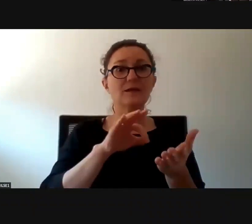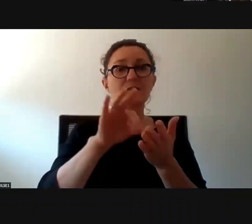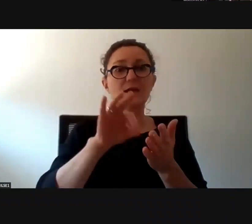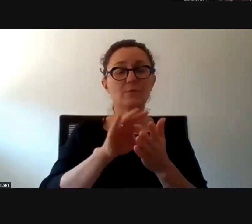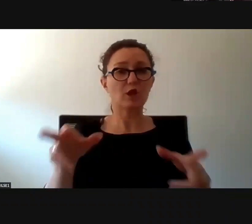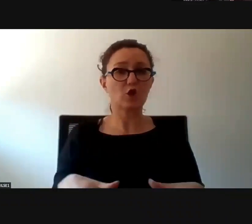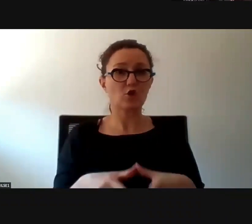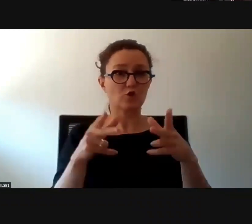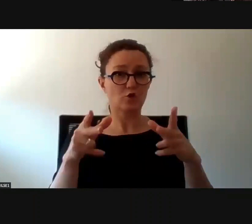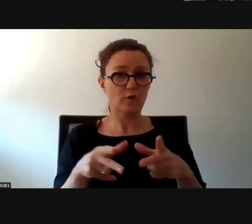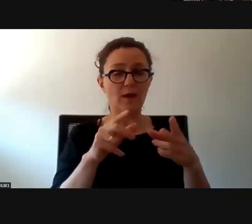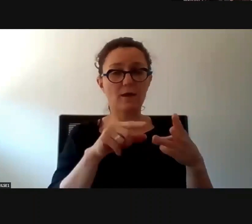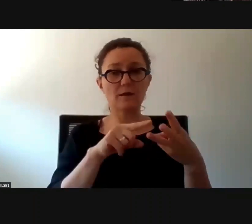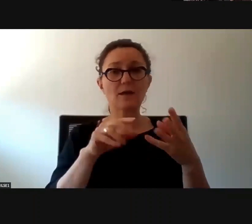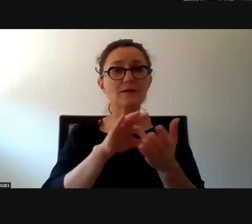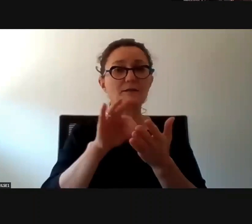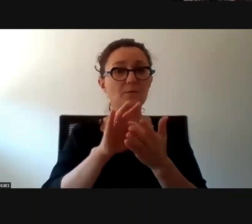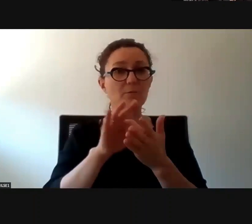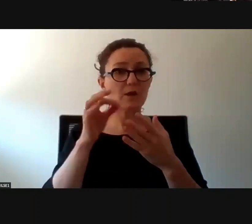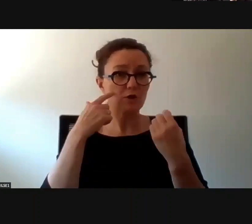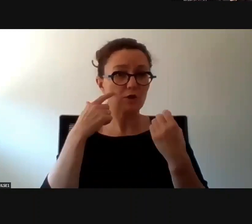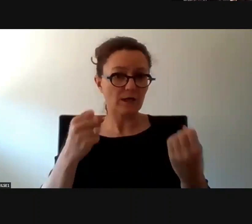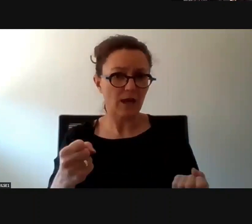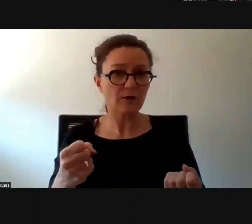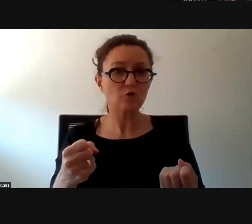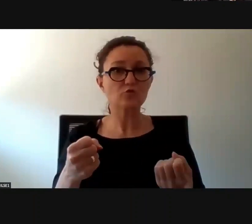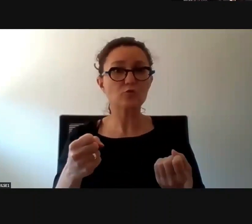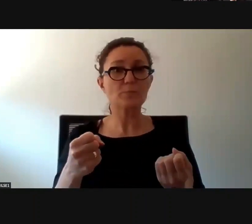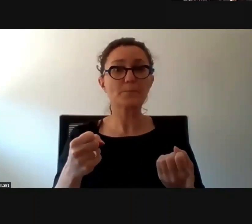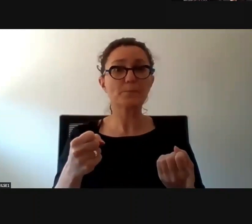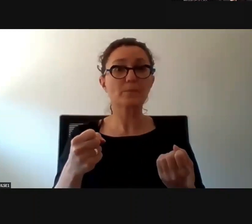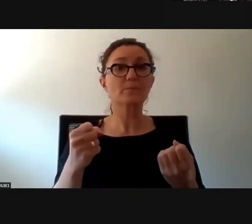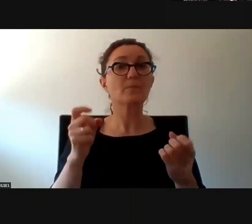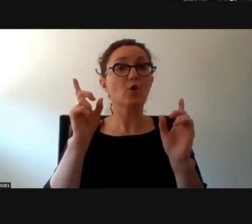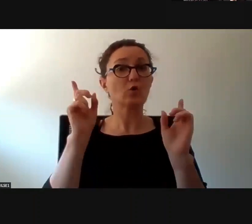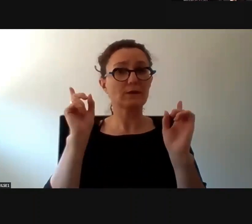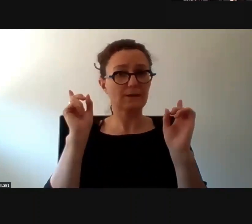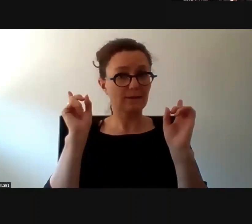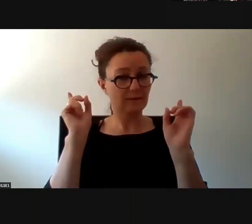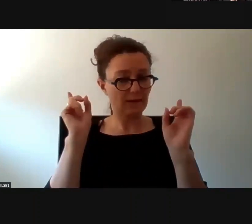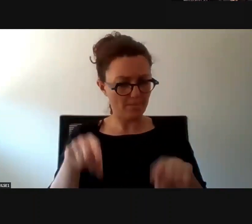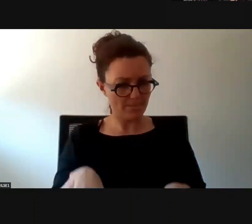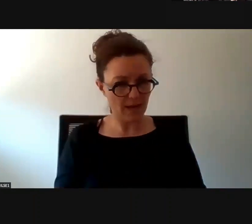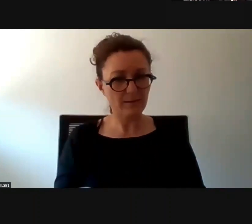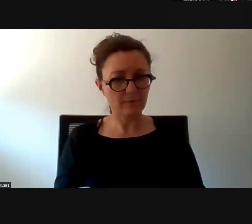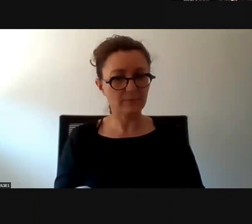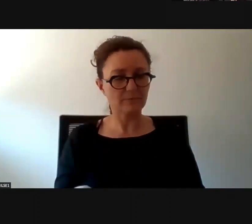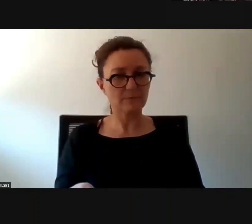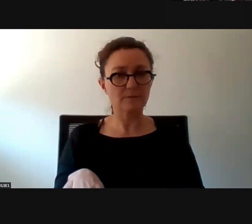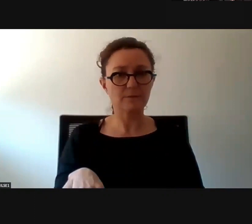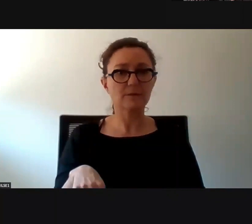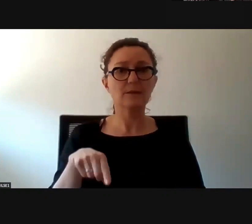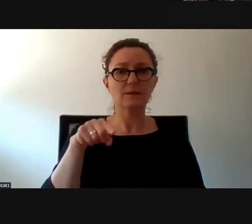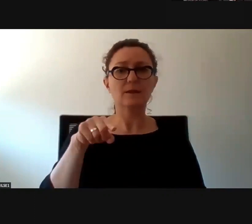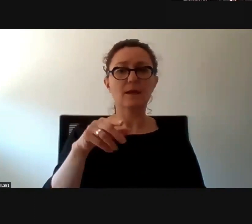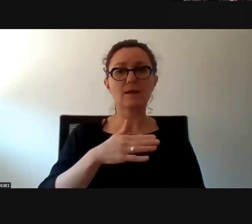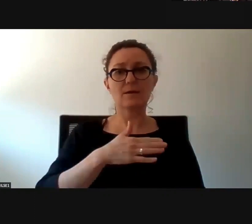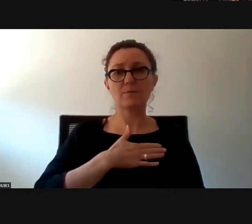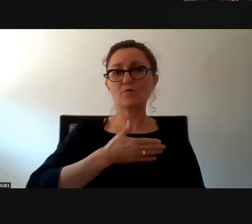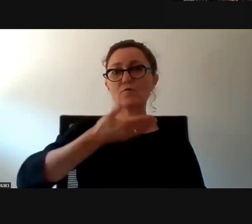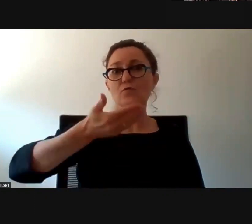sociales, de los servicios sanitarios, pero también, y aquí el papel es fundamental de